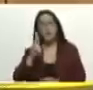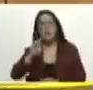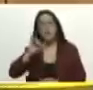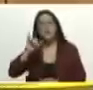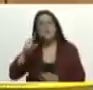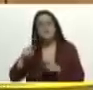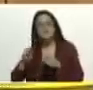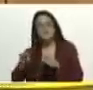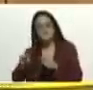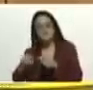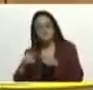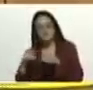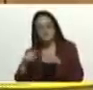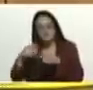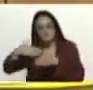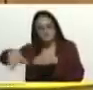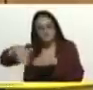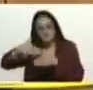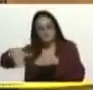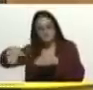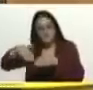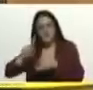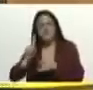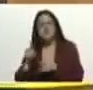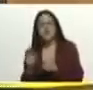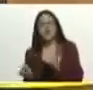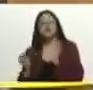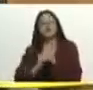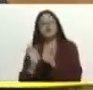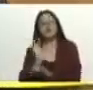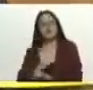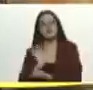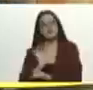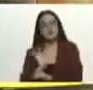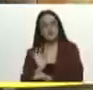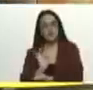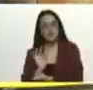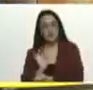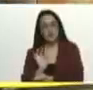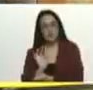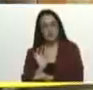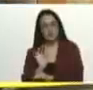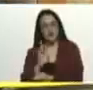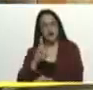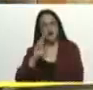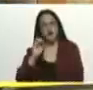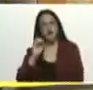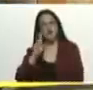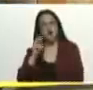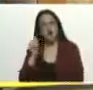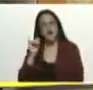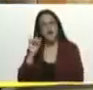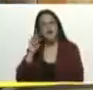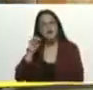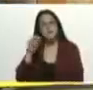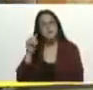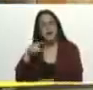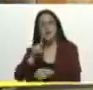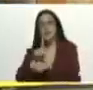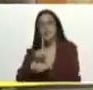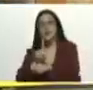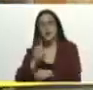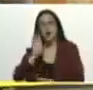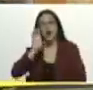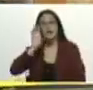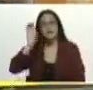que volver a funcionar porque nada justifica que Roraima sea el único